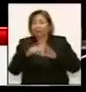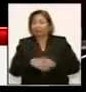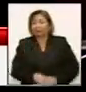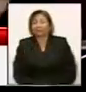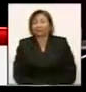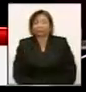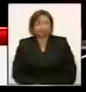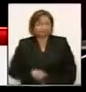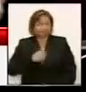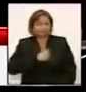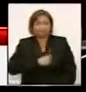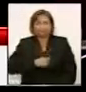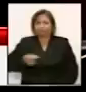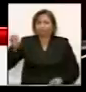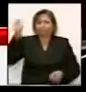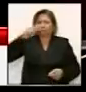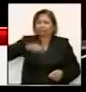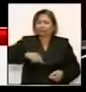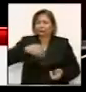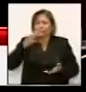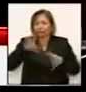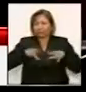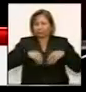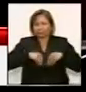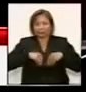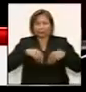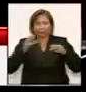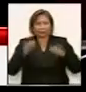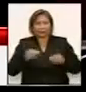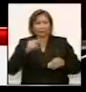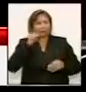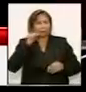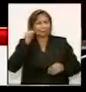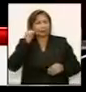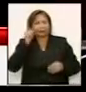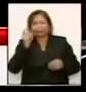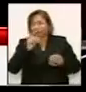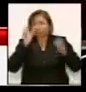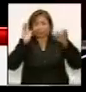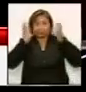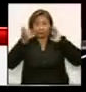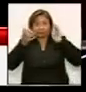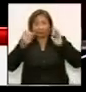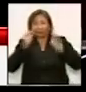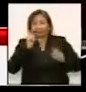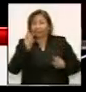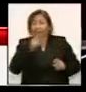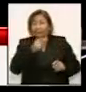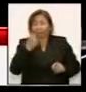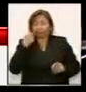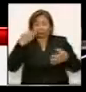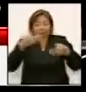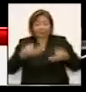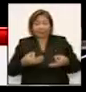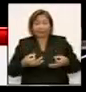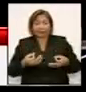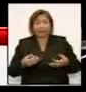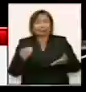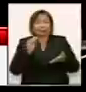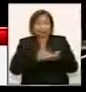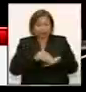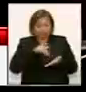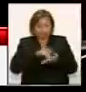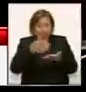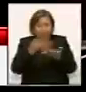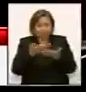arranque. Yo lamento, porque venga donde venga, es inaceptable lo que ha pasado el día de ayer. Pero eso no puede confundirlo ni a él ni a nosotros de la situación real. Hay que volver a